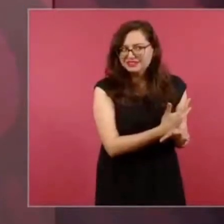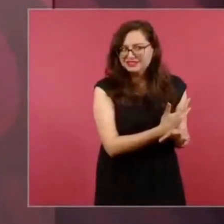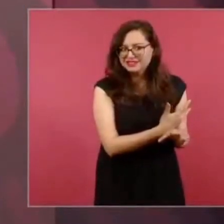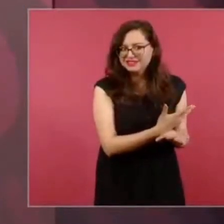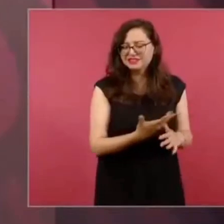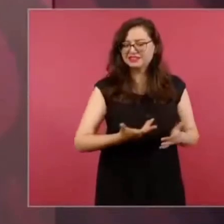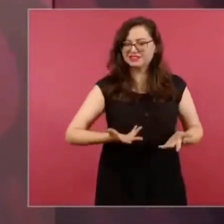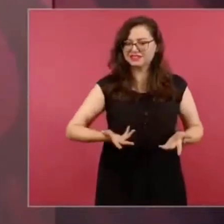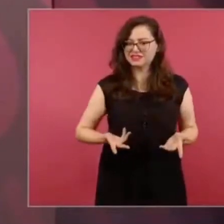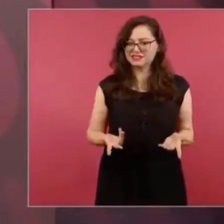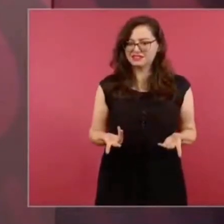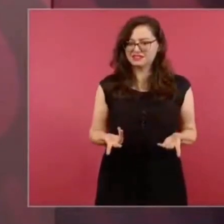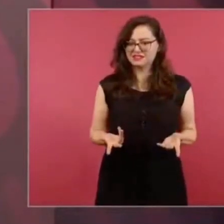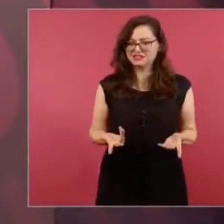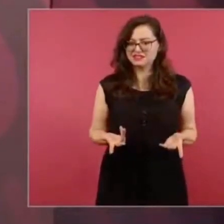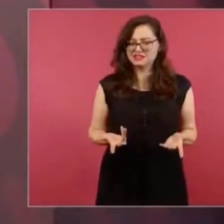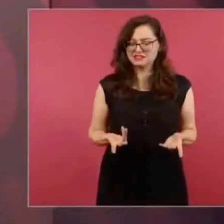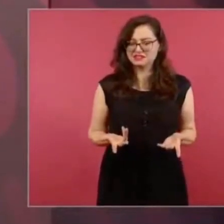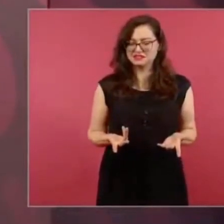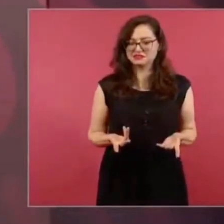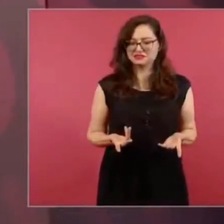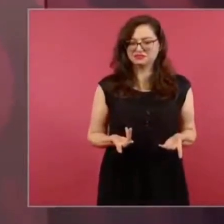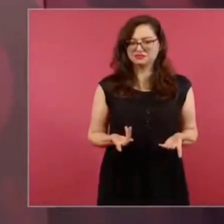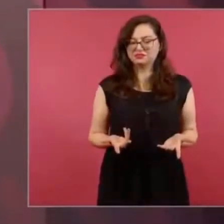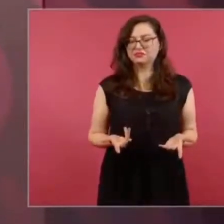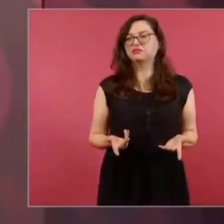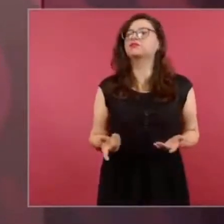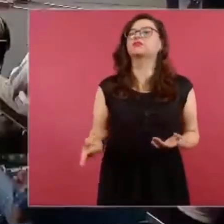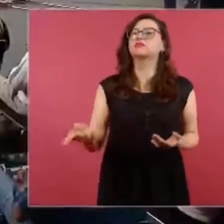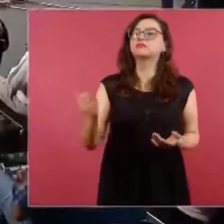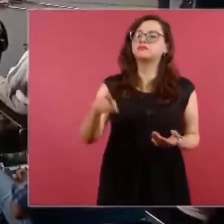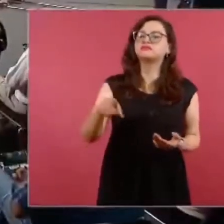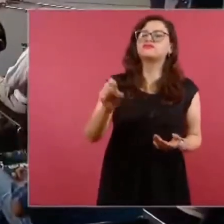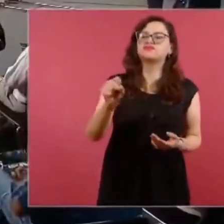de que a los marinos los habían formado